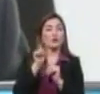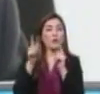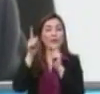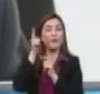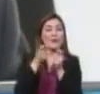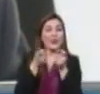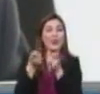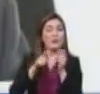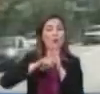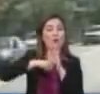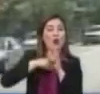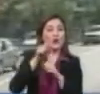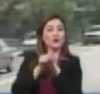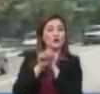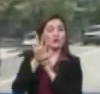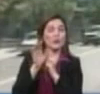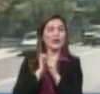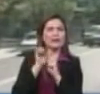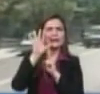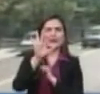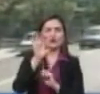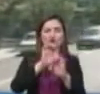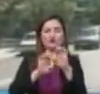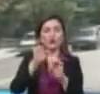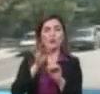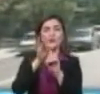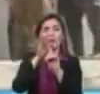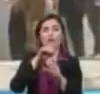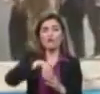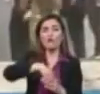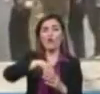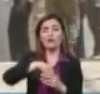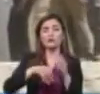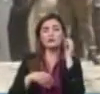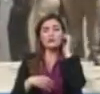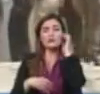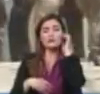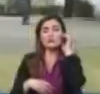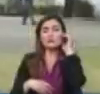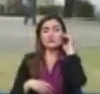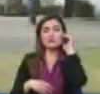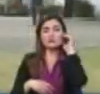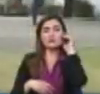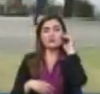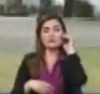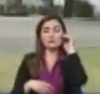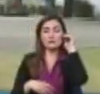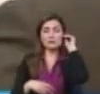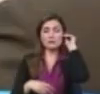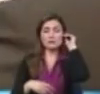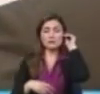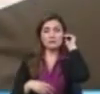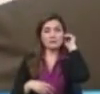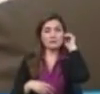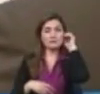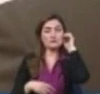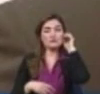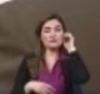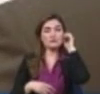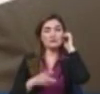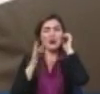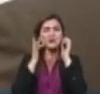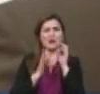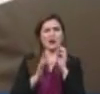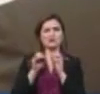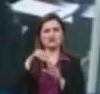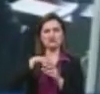a la cabeza, emitió 5 exámenes especiales a dichos fondos. No determinó ninguna irregularidad. Para este